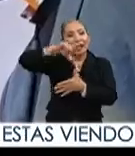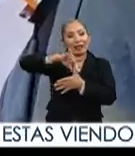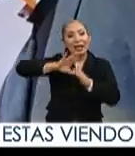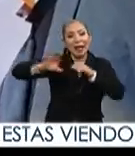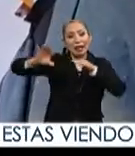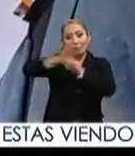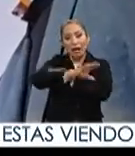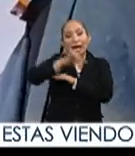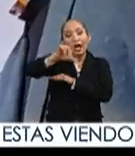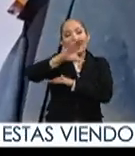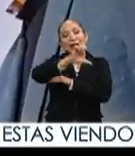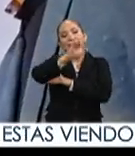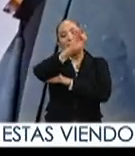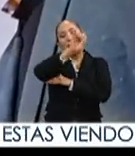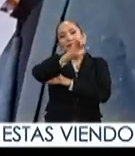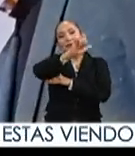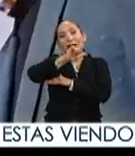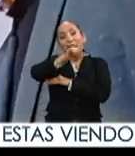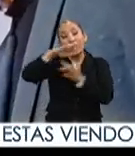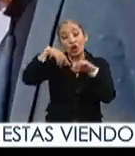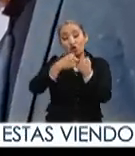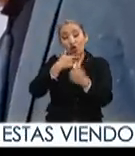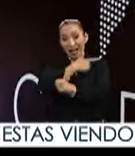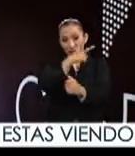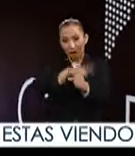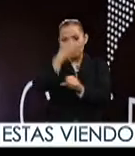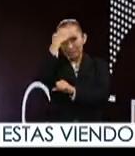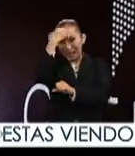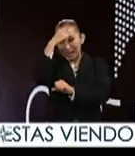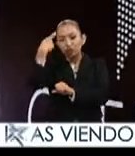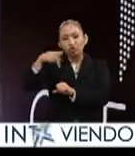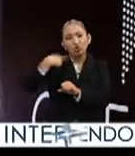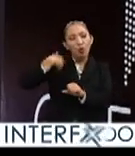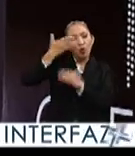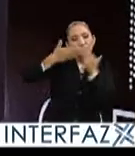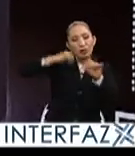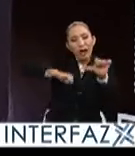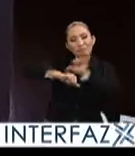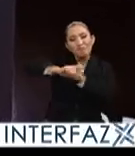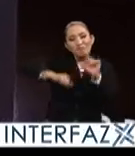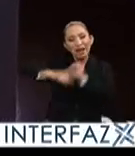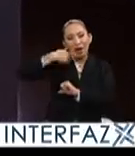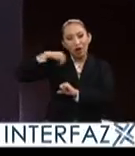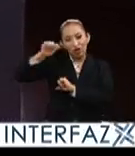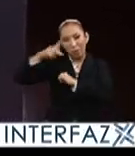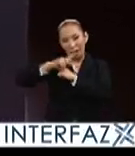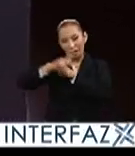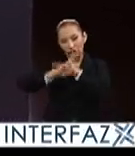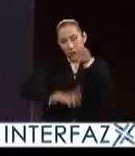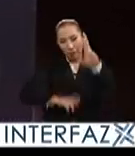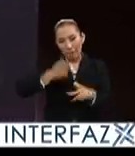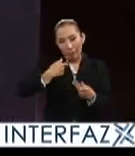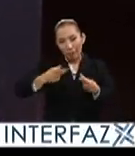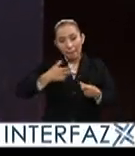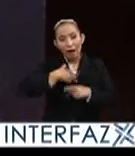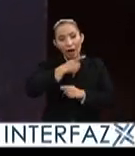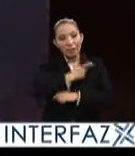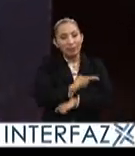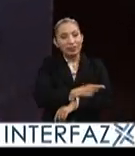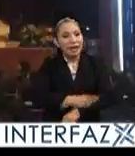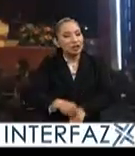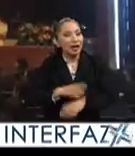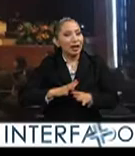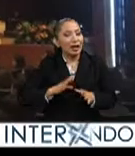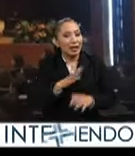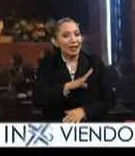y el Caribe, el CREFAL, en el Encuentro Nacional sobre Experiencias de Movilidad entre Estudiantes Normalistas, organizado por la Dirección General